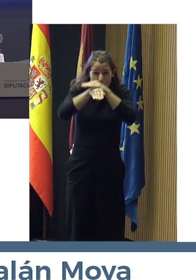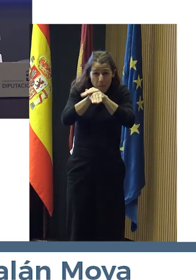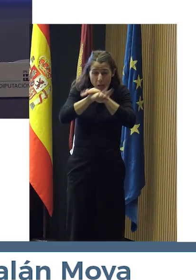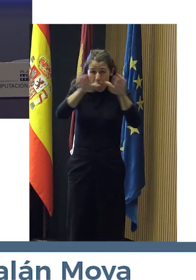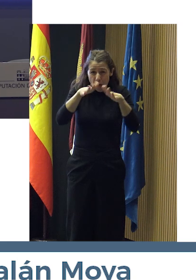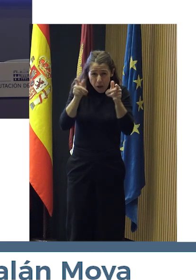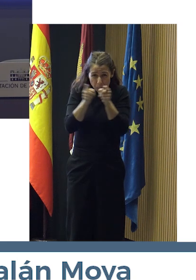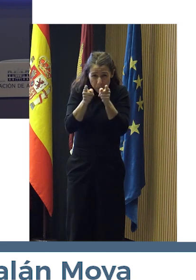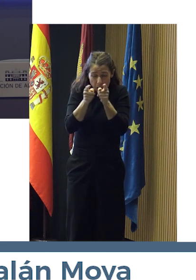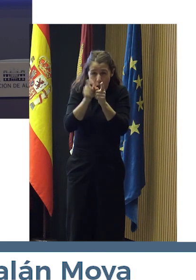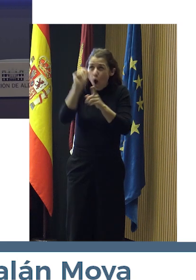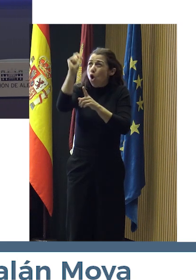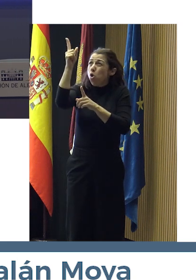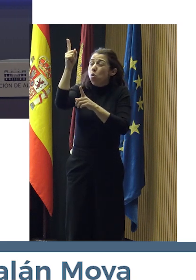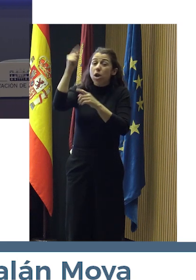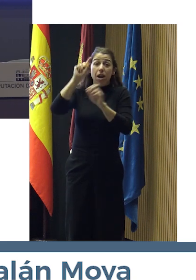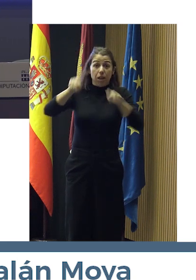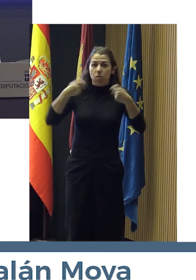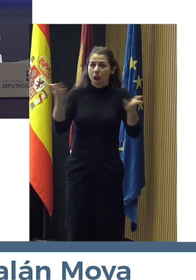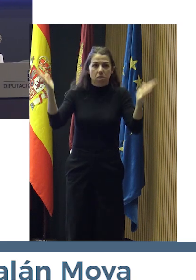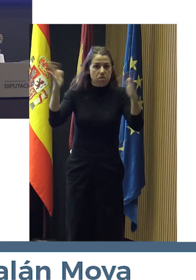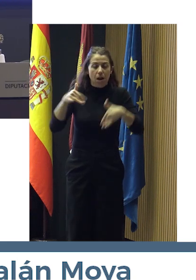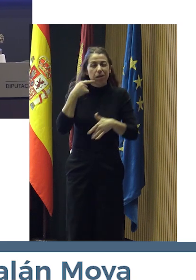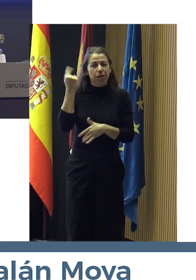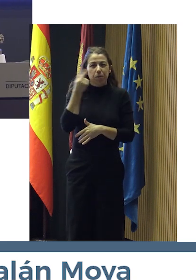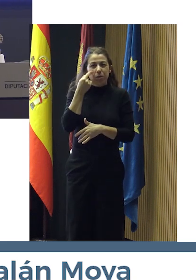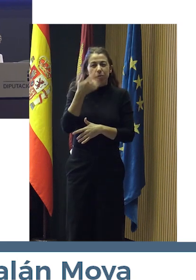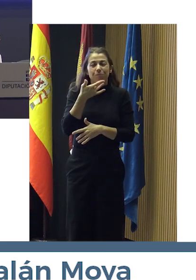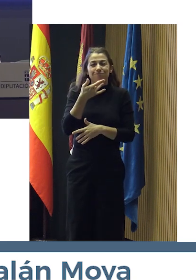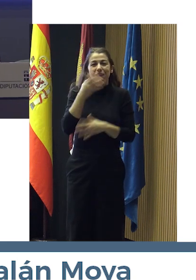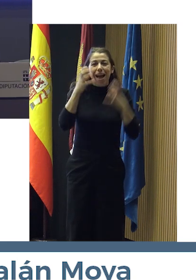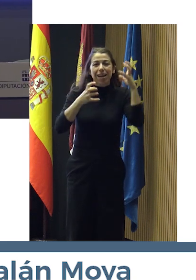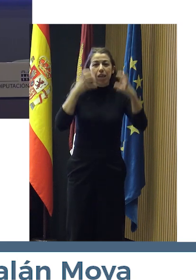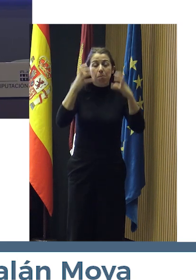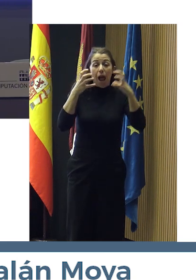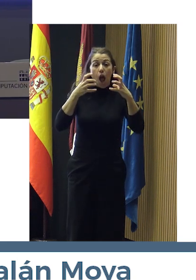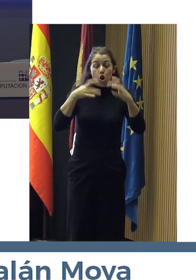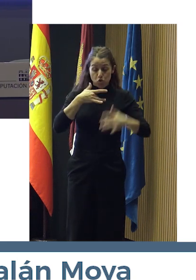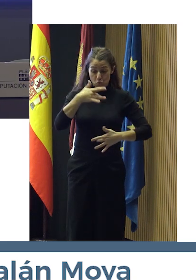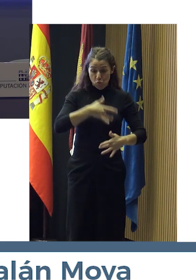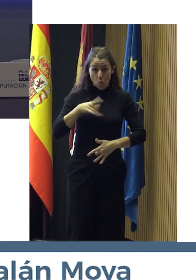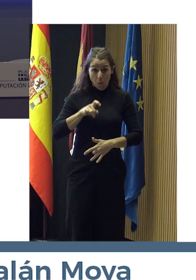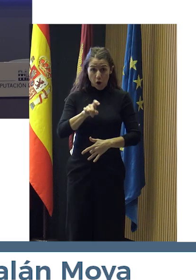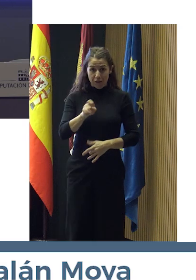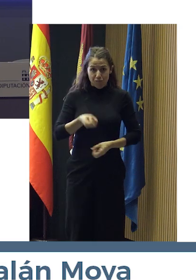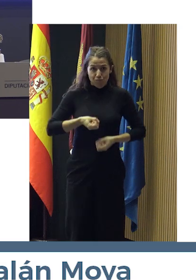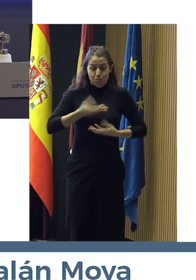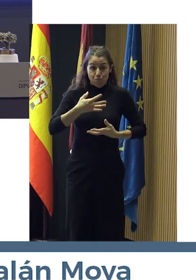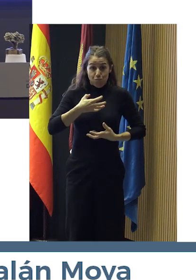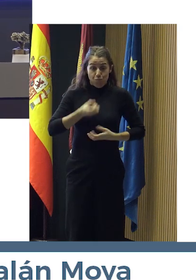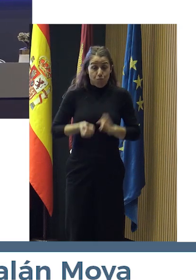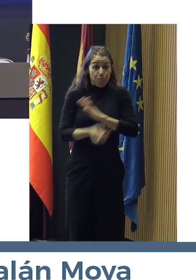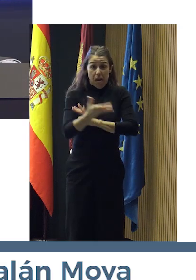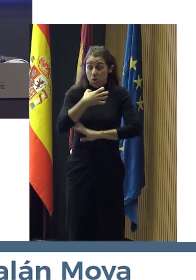pequeñas, alejado de la luz natural, y se ha visto que este animal no puede desarrollar tumores. ¿Por qué? Pues